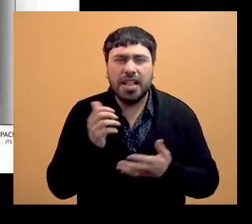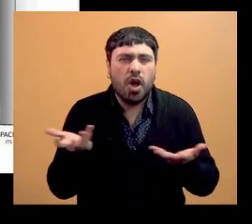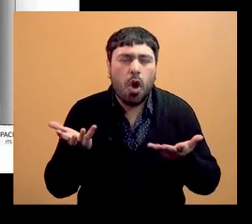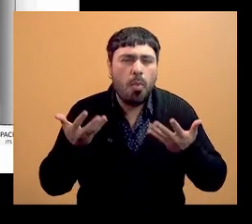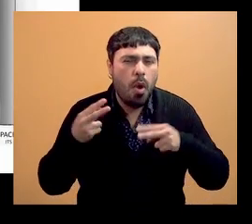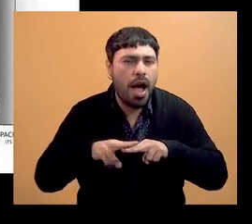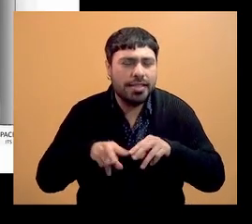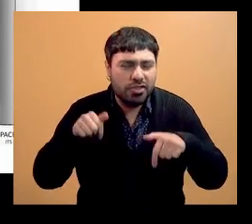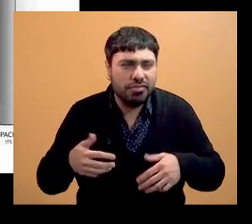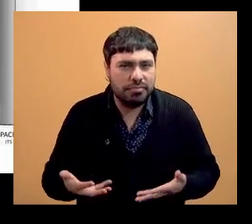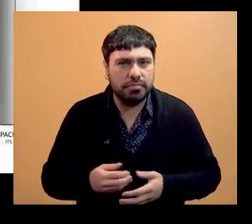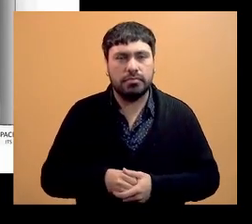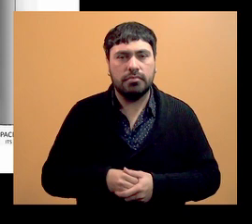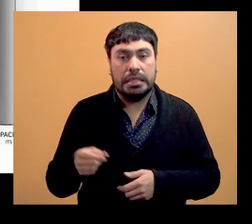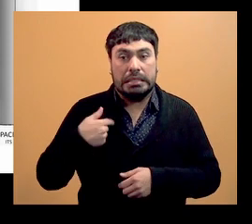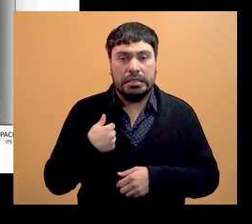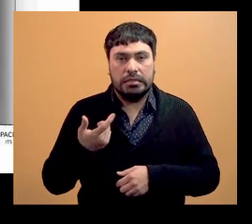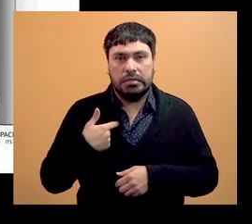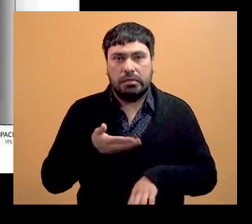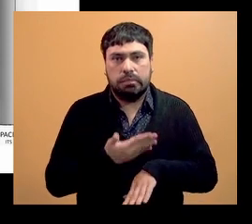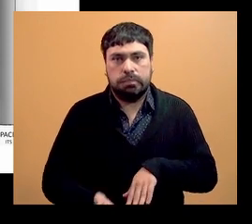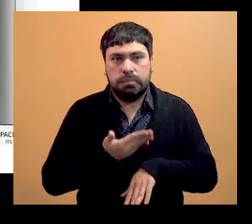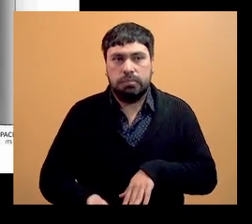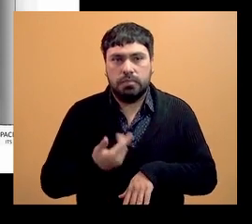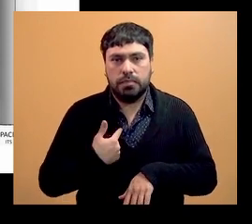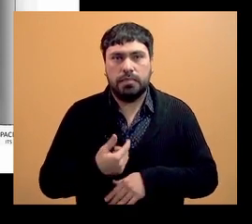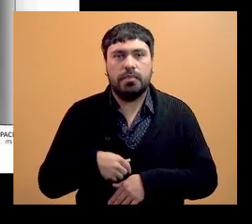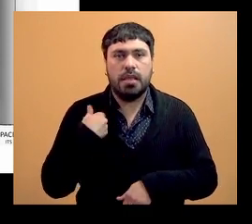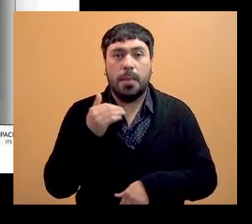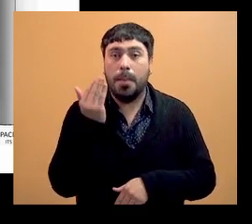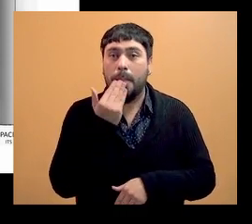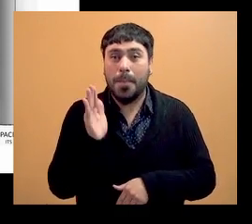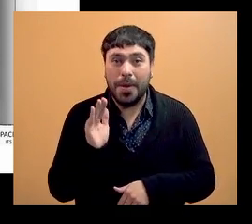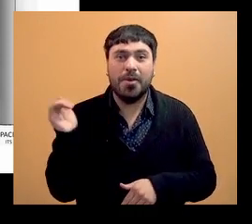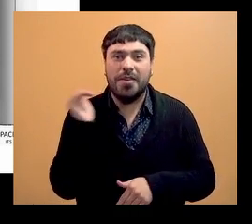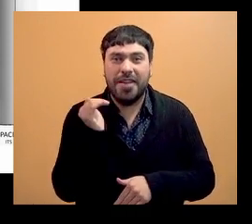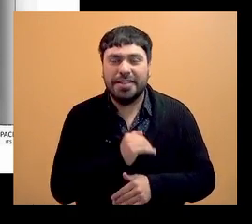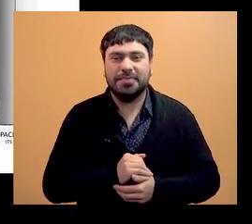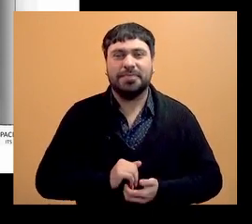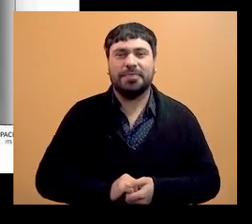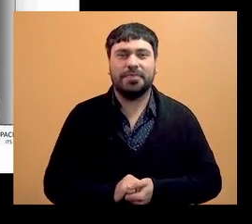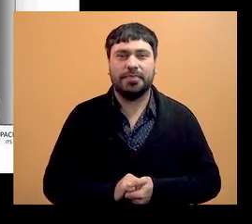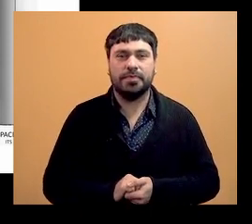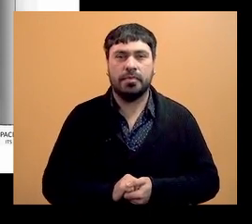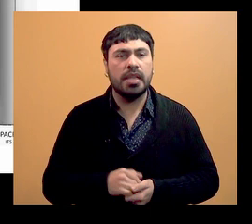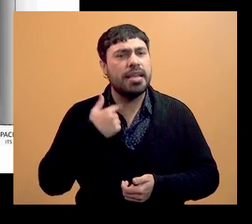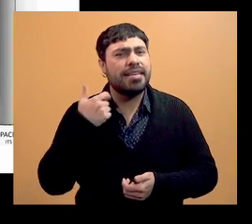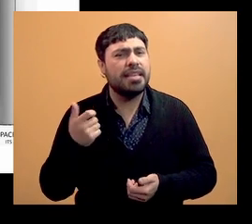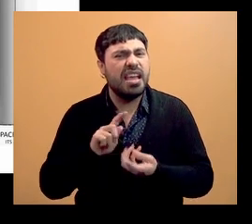Ya para avanzar, porque he visto que me estoy demorando un poco en esto, a la carrera espacial de privados quería mencionarles que lo que ha ido cambiando en las